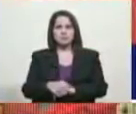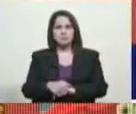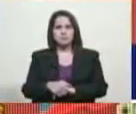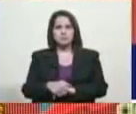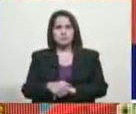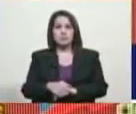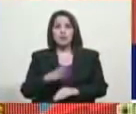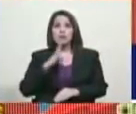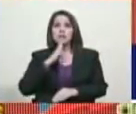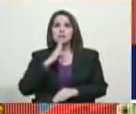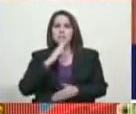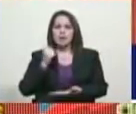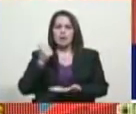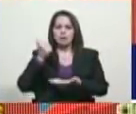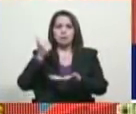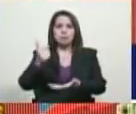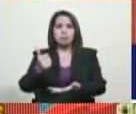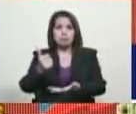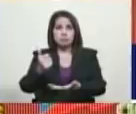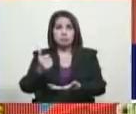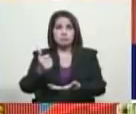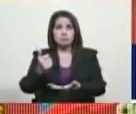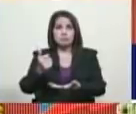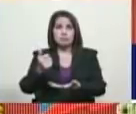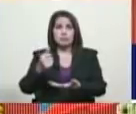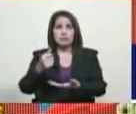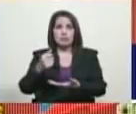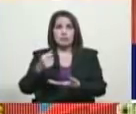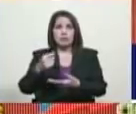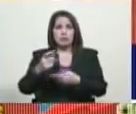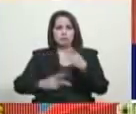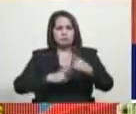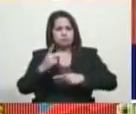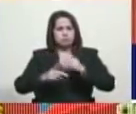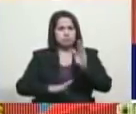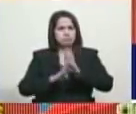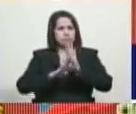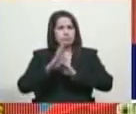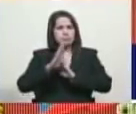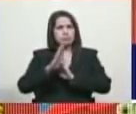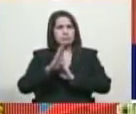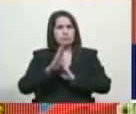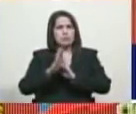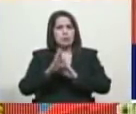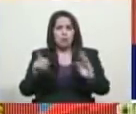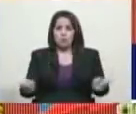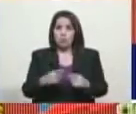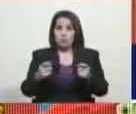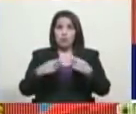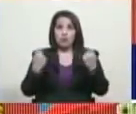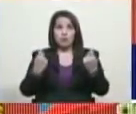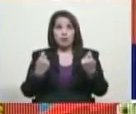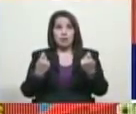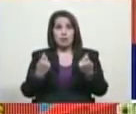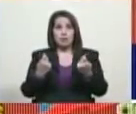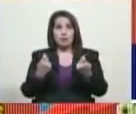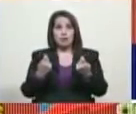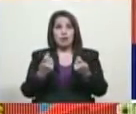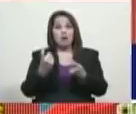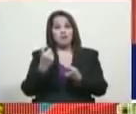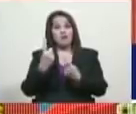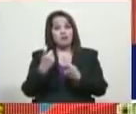las becas habían estado con el programa de recuperación económica, crecimiento y prosperidad. Faltaba